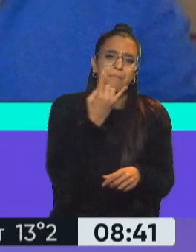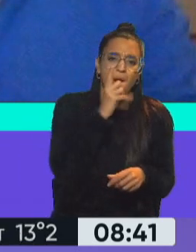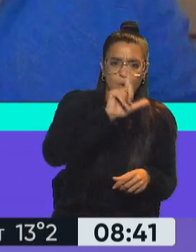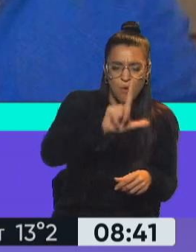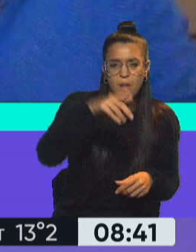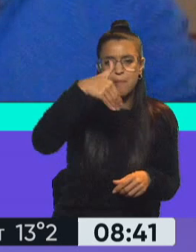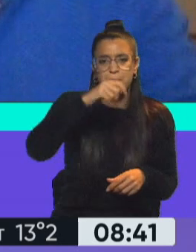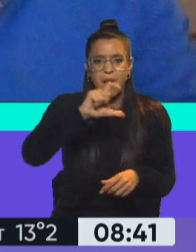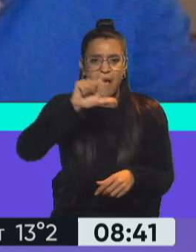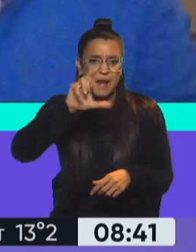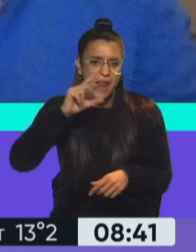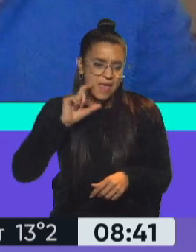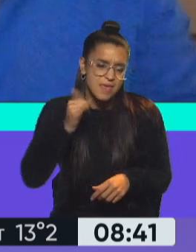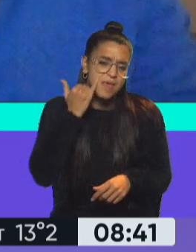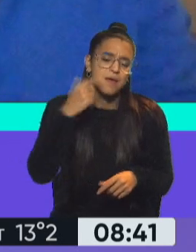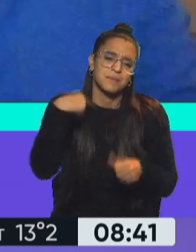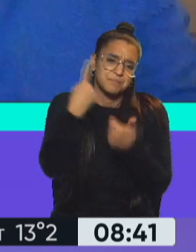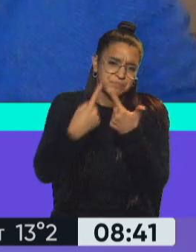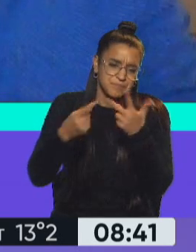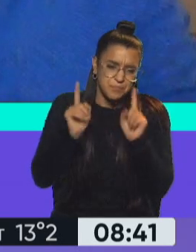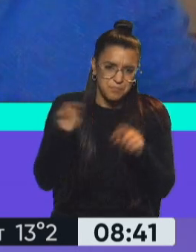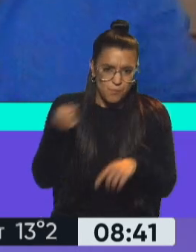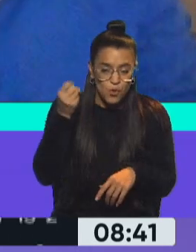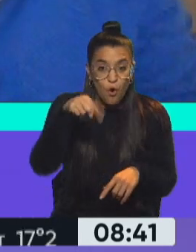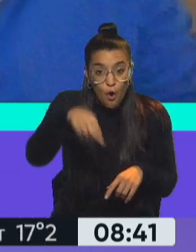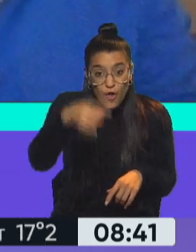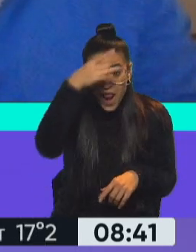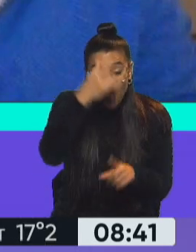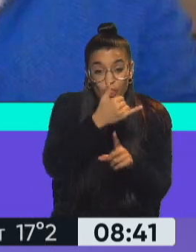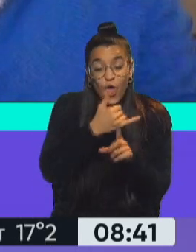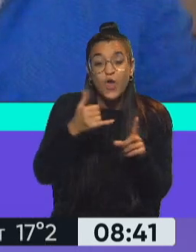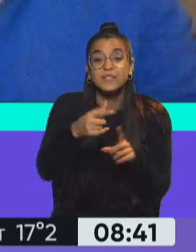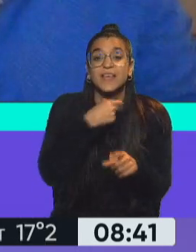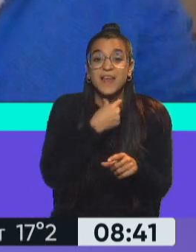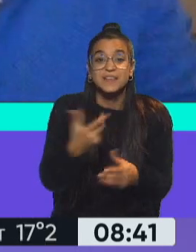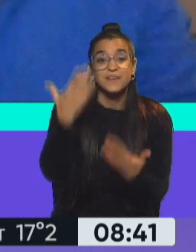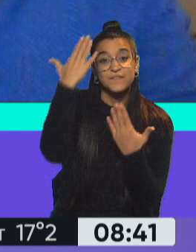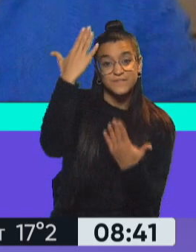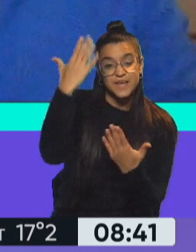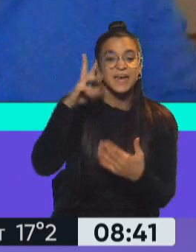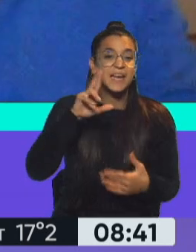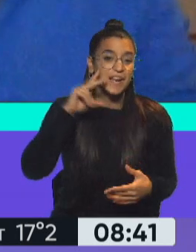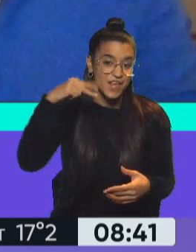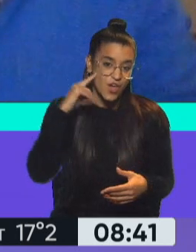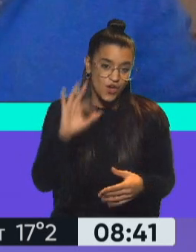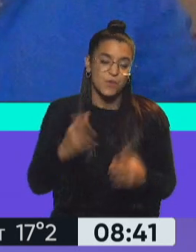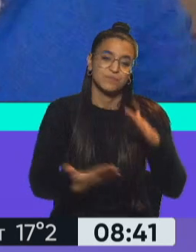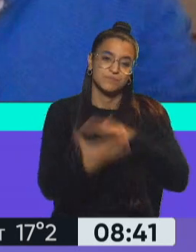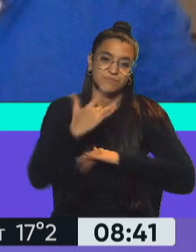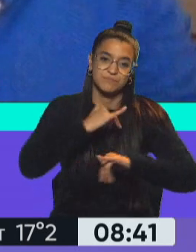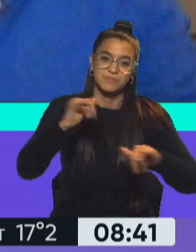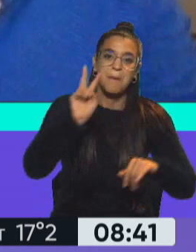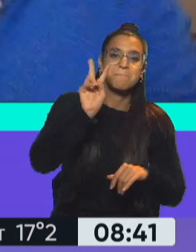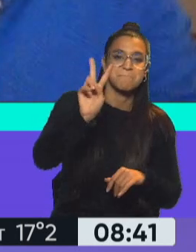montón de músicos súper importantes. Así que hoy a las 12, ¿querés mandarle feliz cumpleaños a Ringo Starr? Hacelo a través de tus redes con paz y